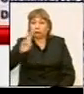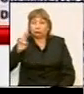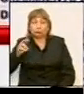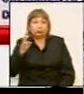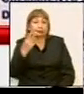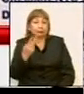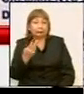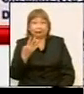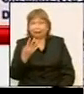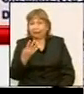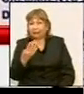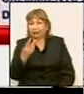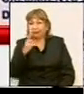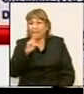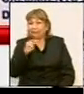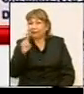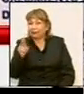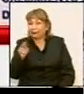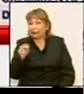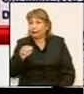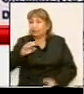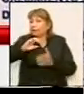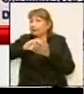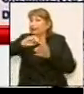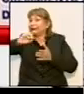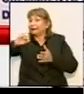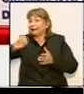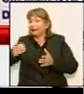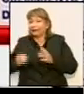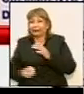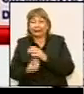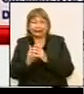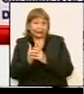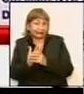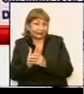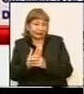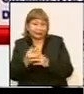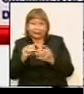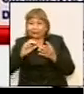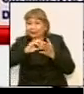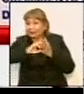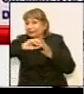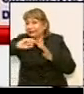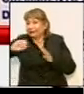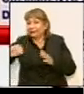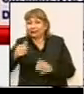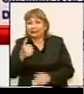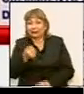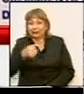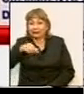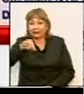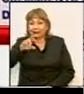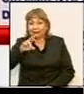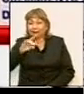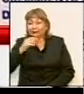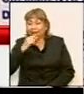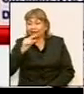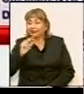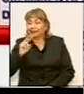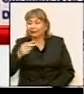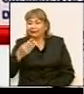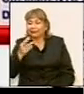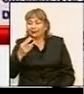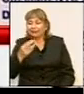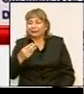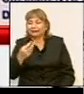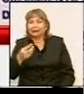24, sobre 22 regiones, excluyendo Arequipa y excluyendo Apurímac, ese año, 2016, hubiéramos tenido